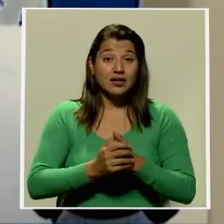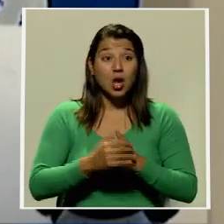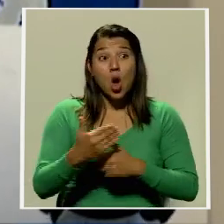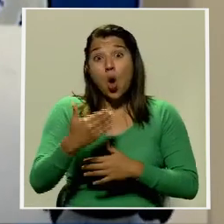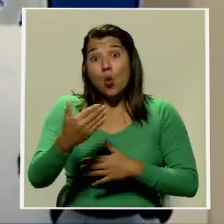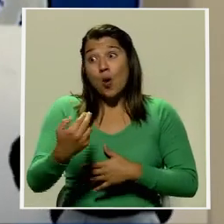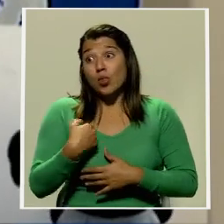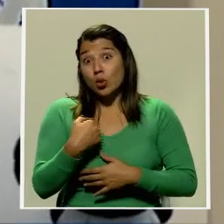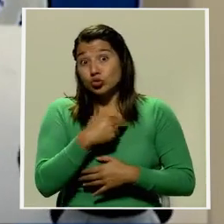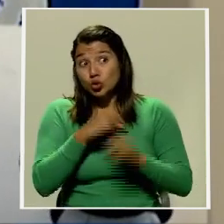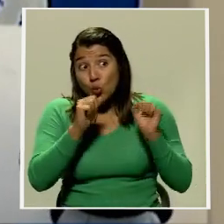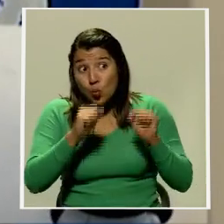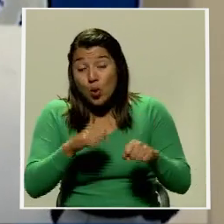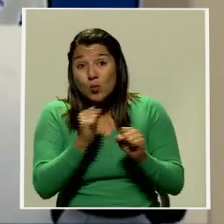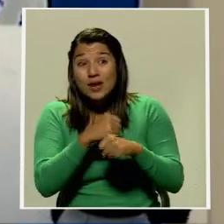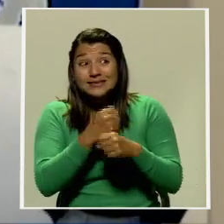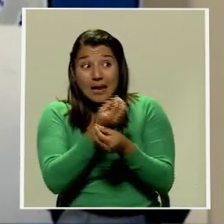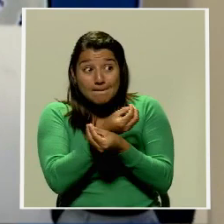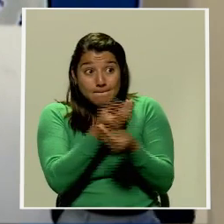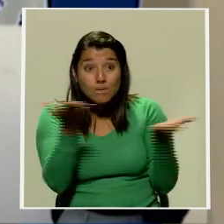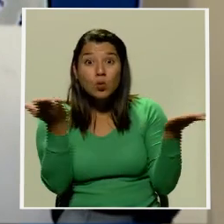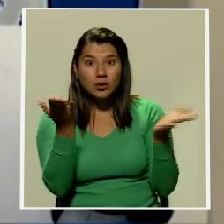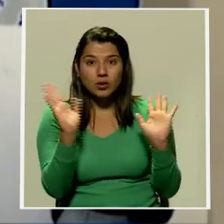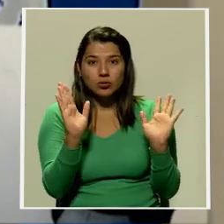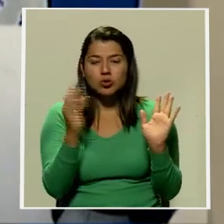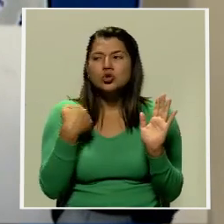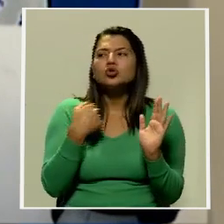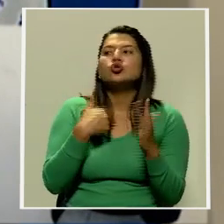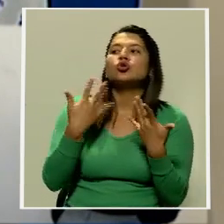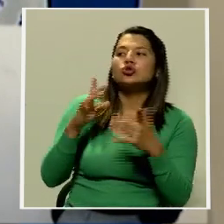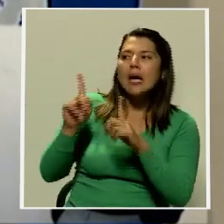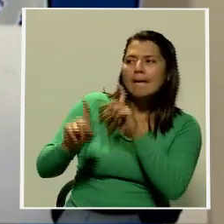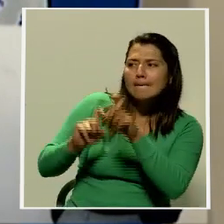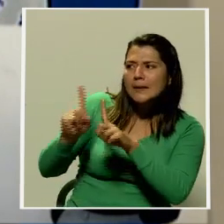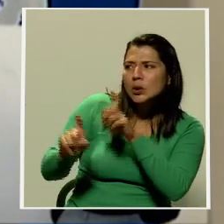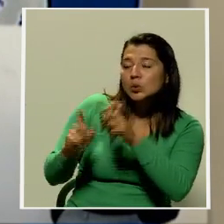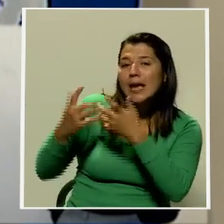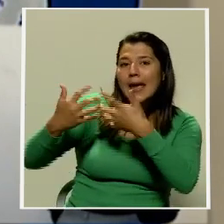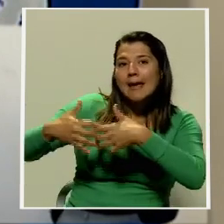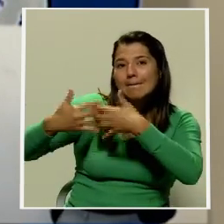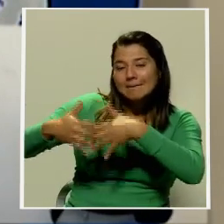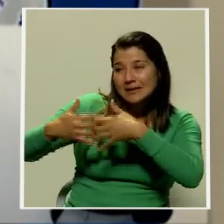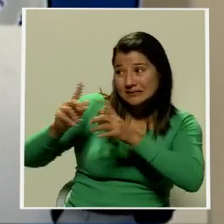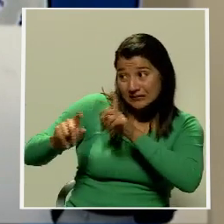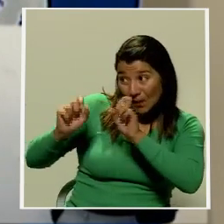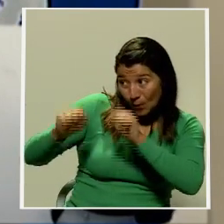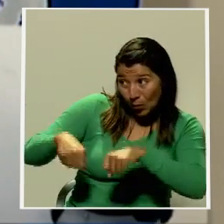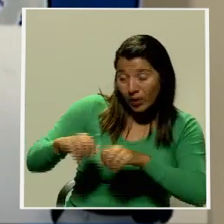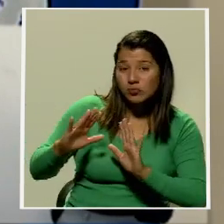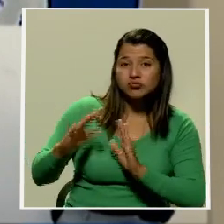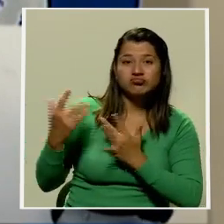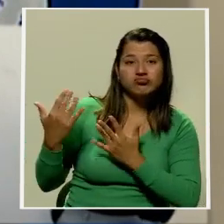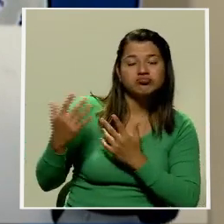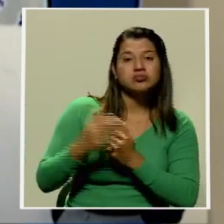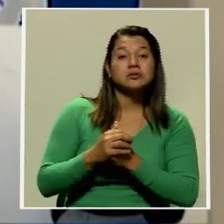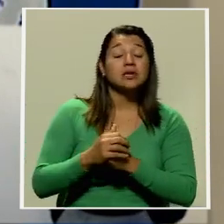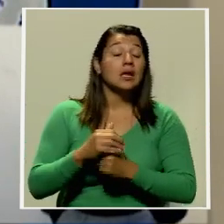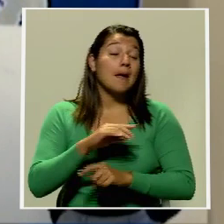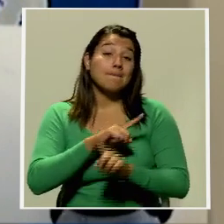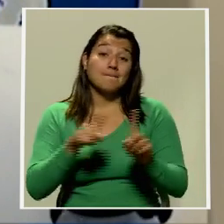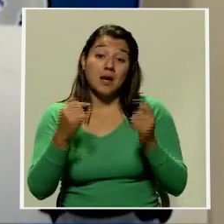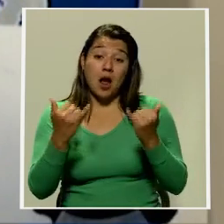cláusula, ya está en consulta también con la farmacéutica, todo lo relacionado con estos aspectos, y la obligación que nosotros